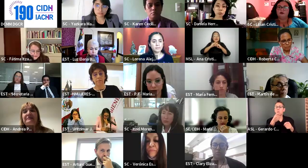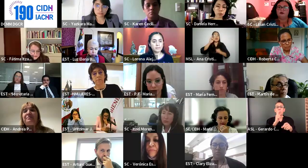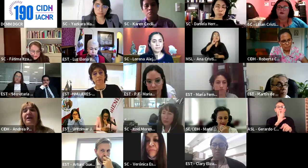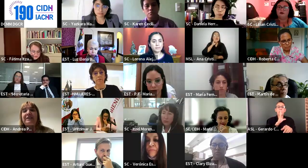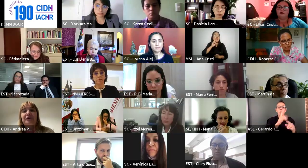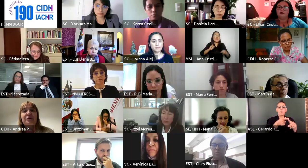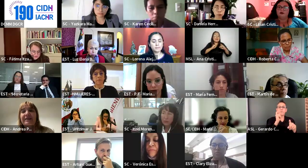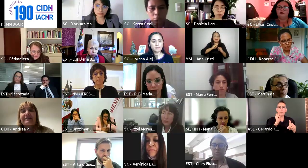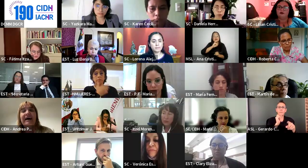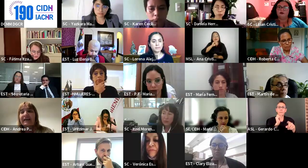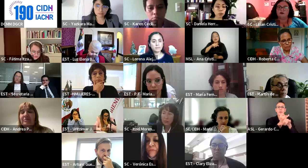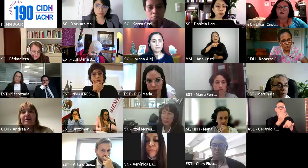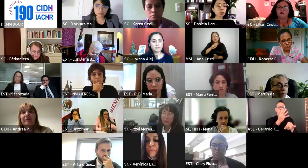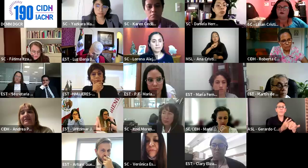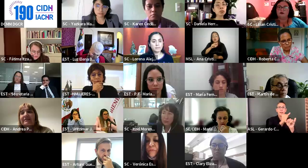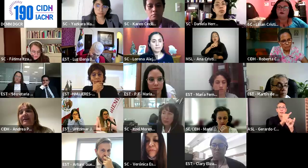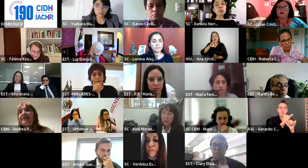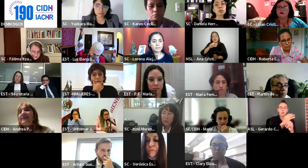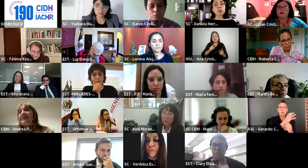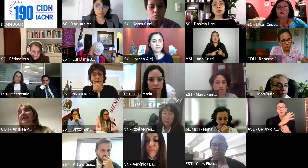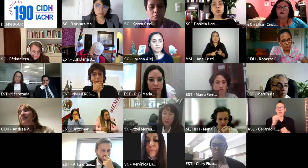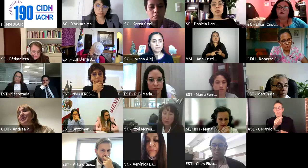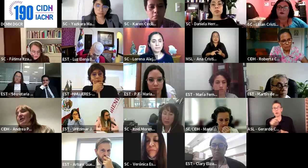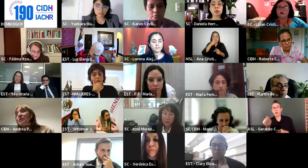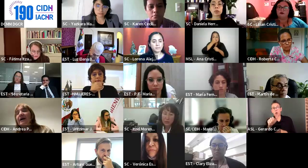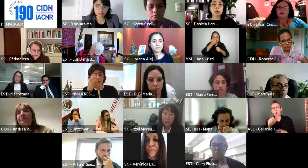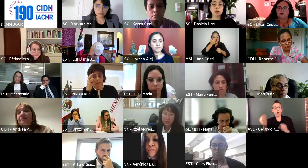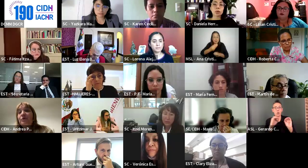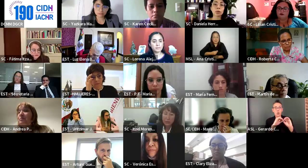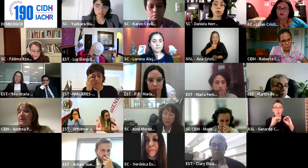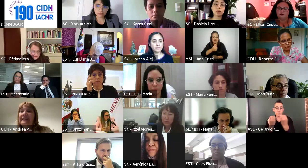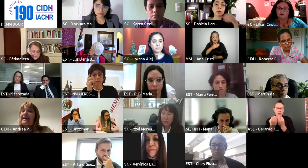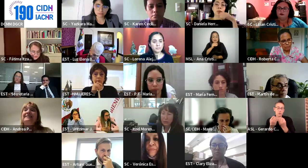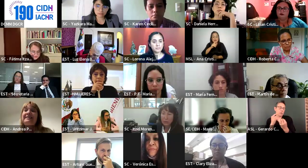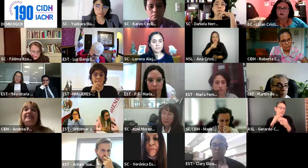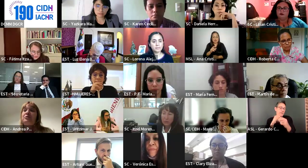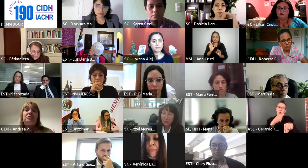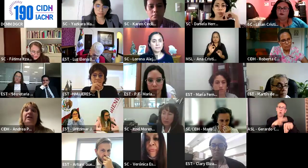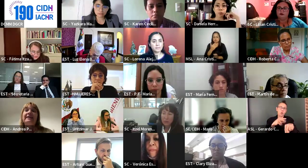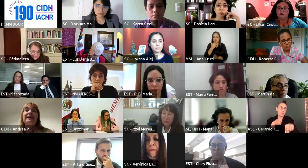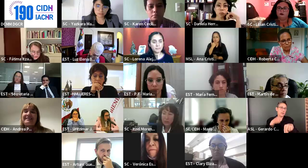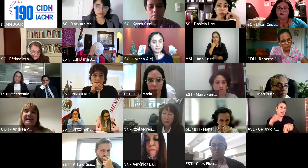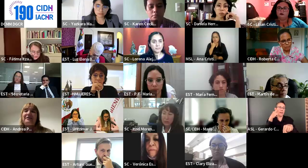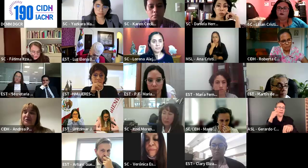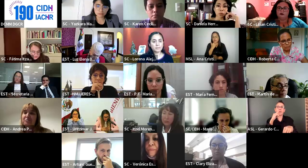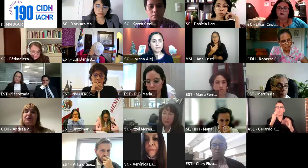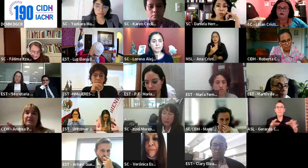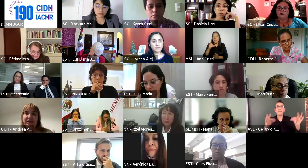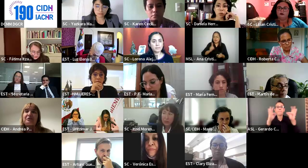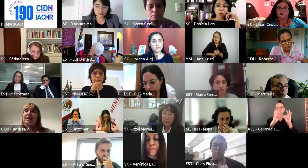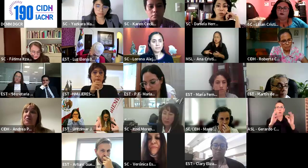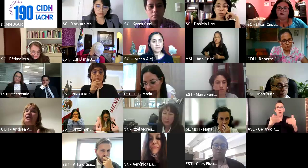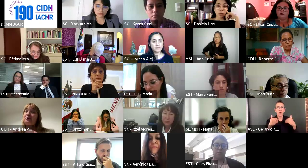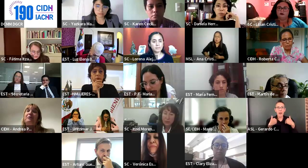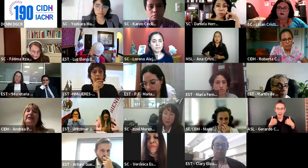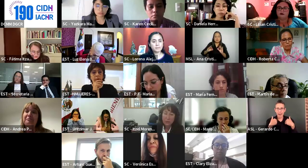y del Ministerio de Bienestar, realmente me parece, en primer lugar, muy importante que exista institucionalidad del Estado, ¿no? En muchos